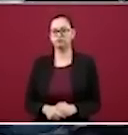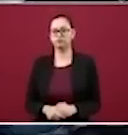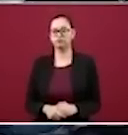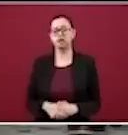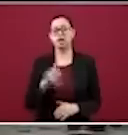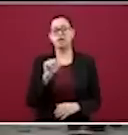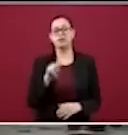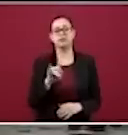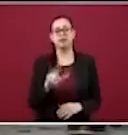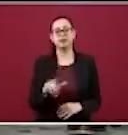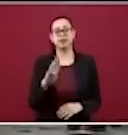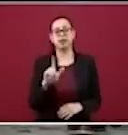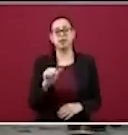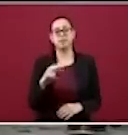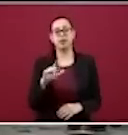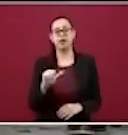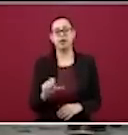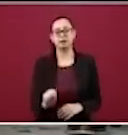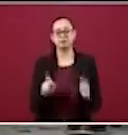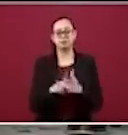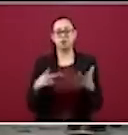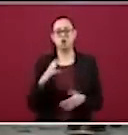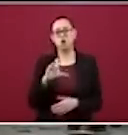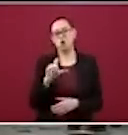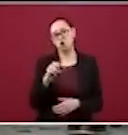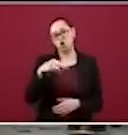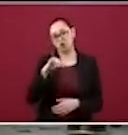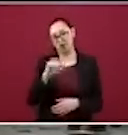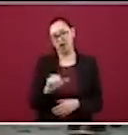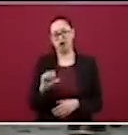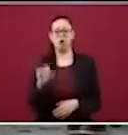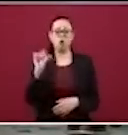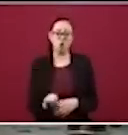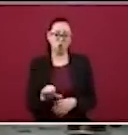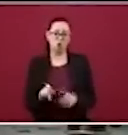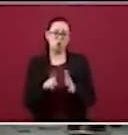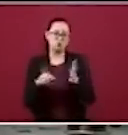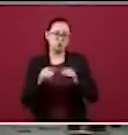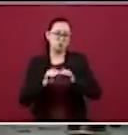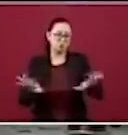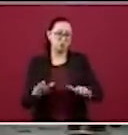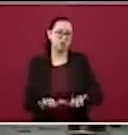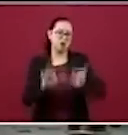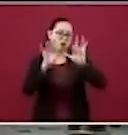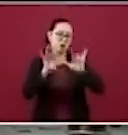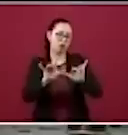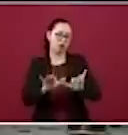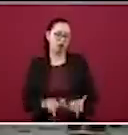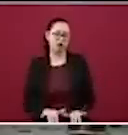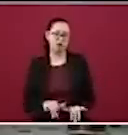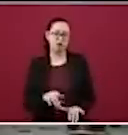Daniel Blancas, de Crónica, presidente. Hoy narramos o publicamos un relato de